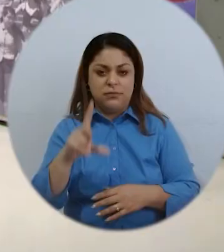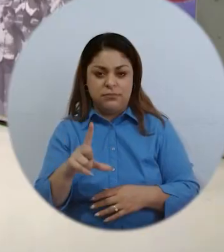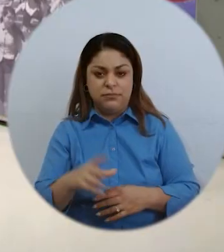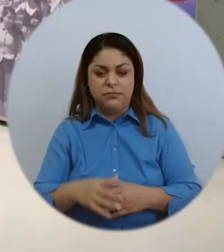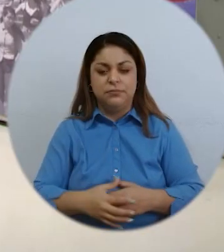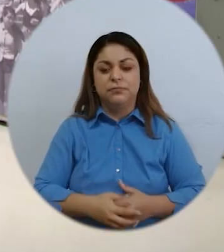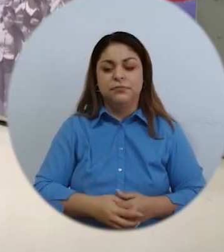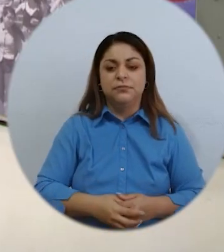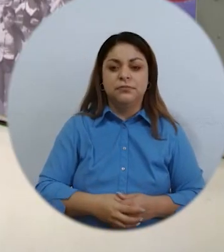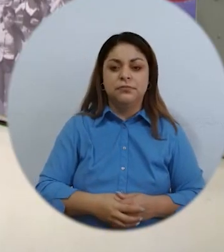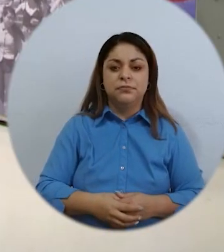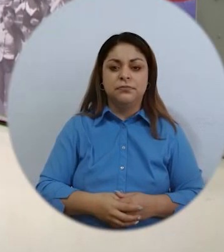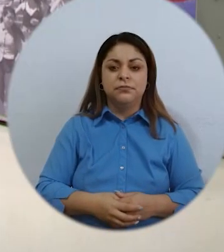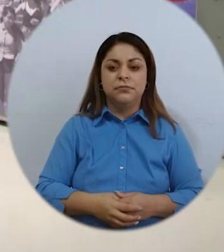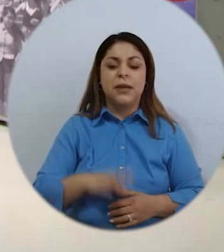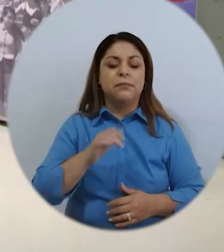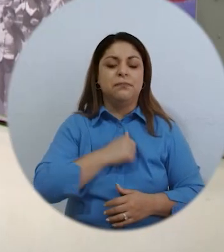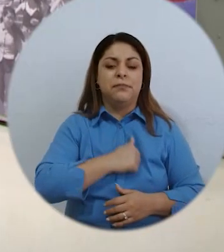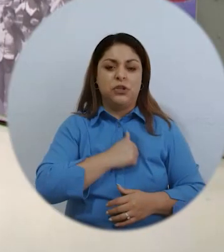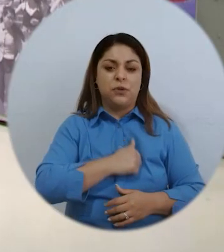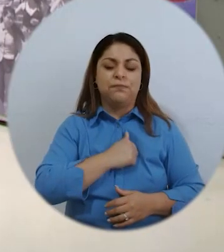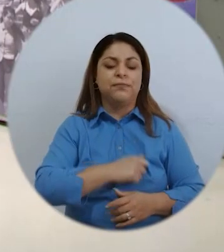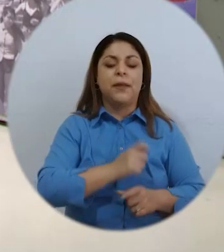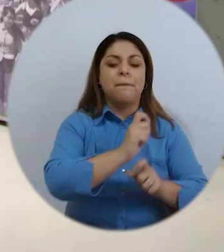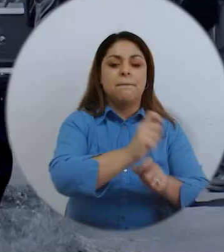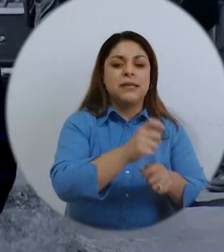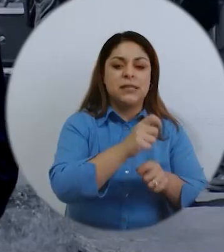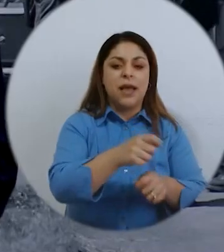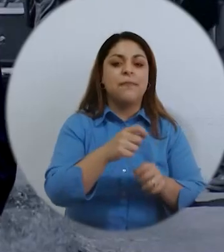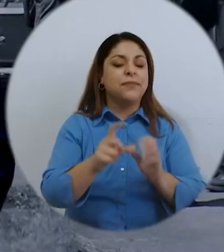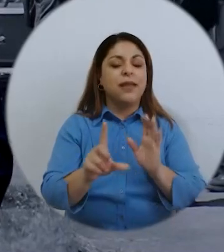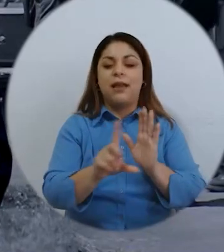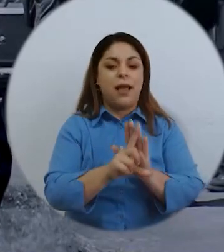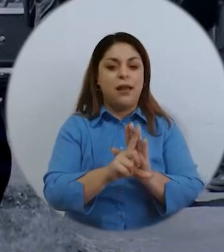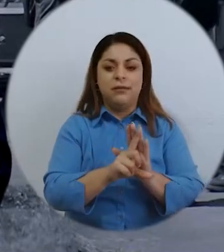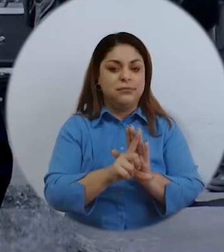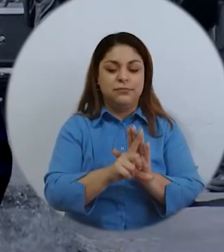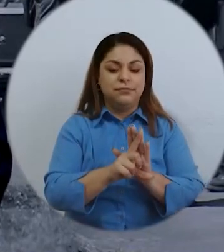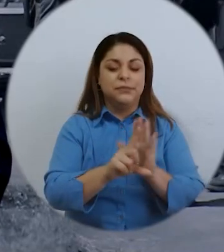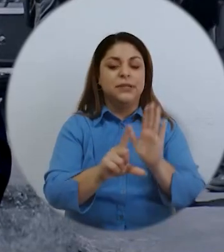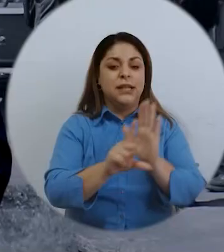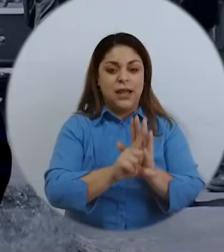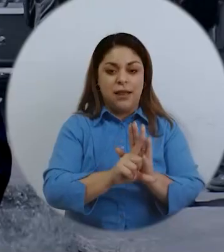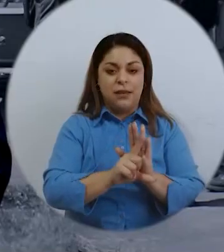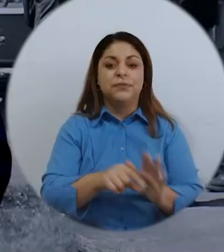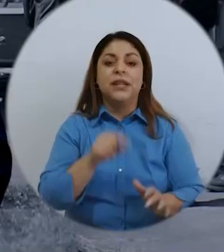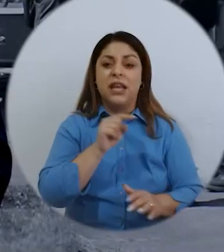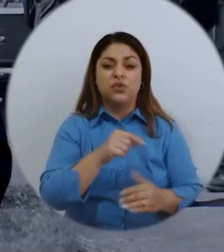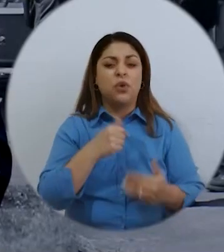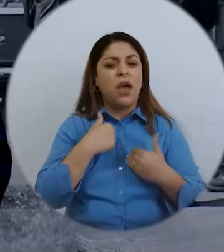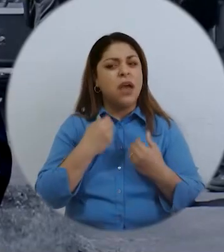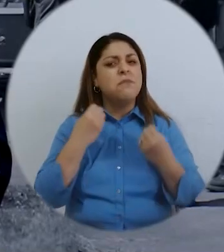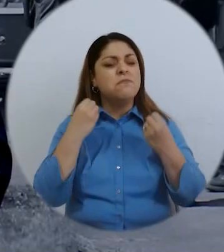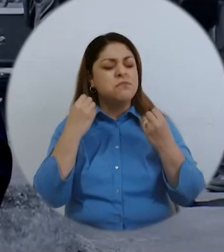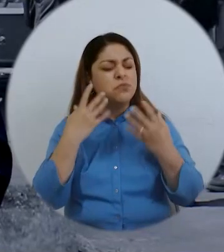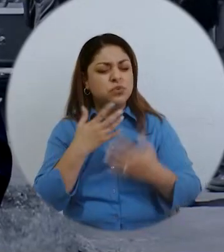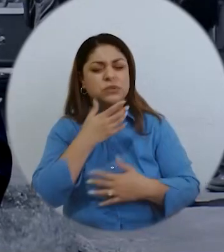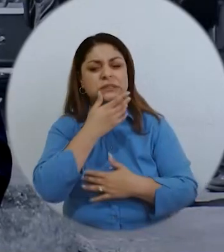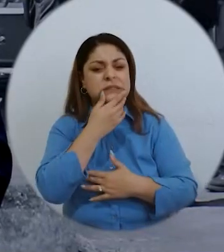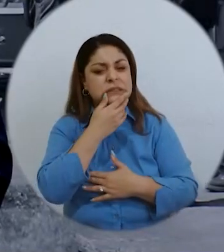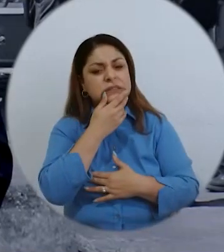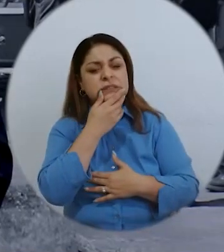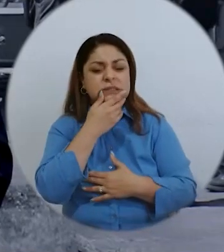Sí, el tema de la pesca ilegal, pues evidentemente tiene muchísimos matices. La pesca ilegal, la